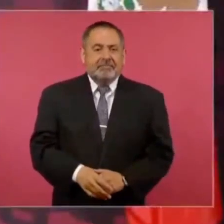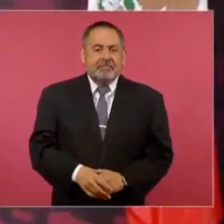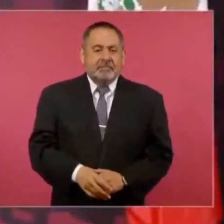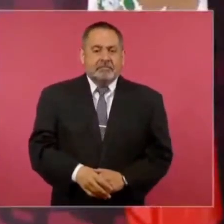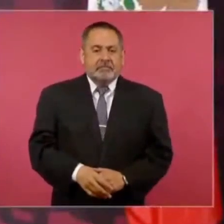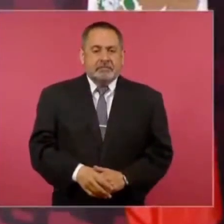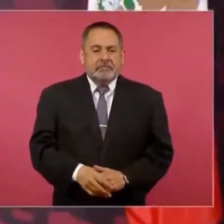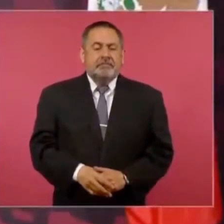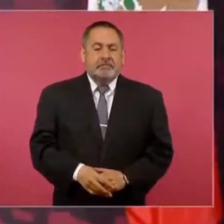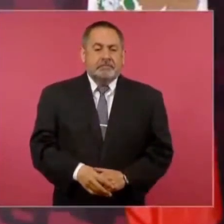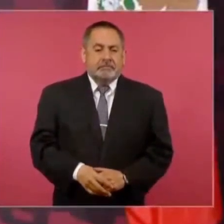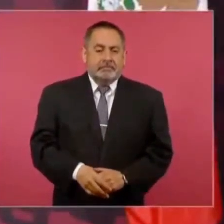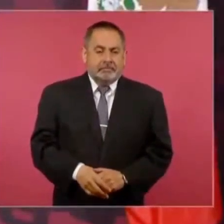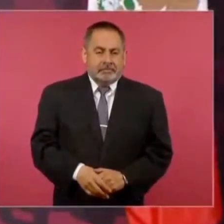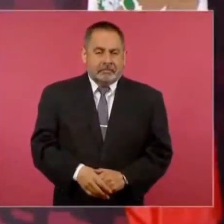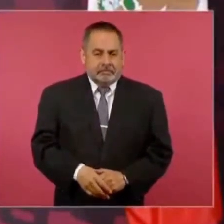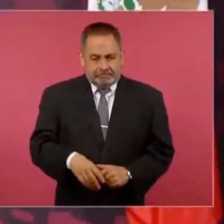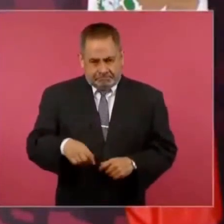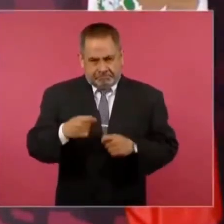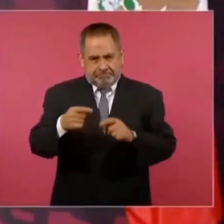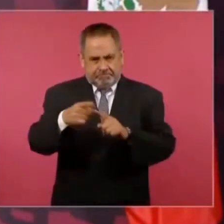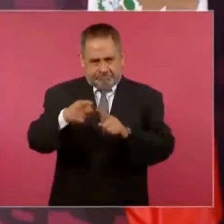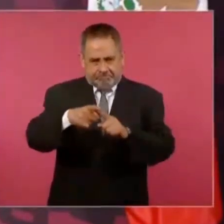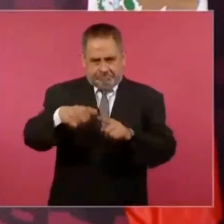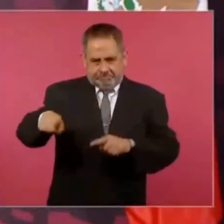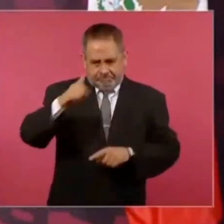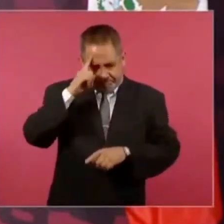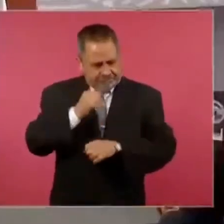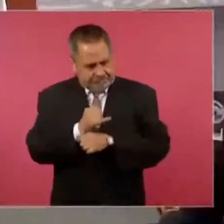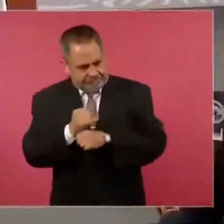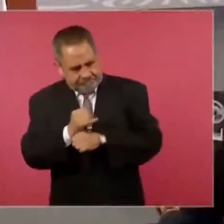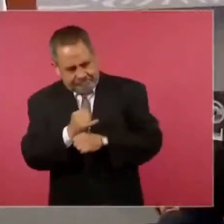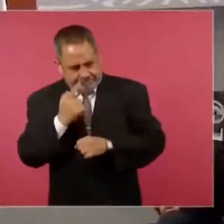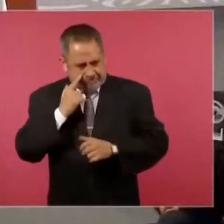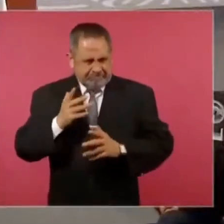Yo se los dejo de tarea a ustedes.